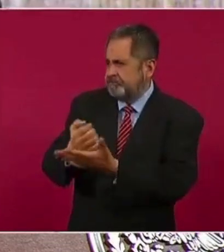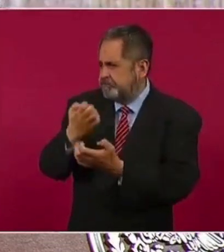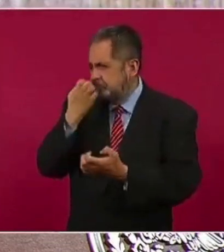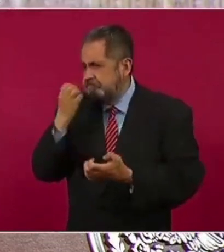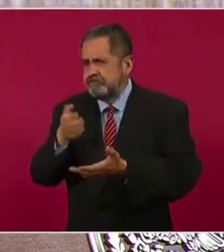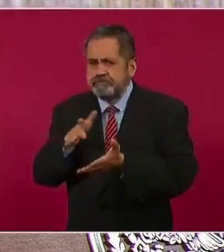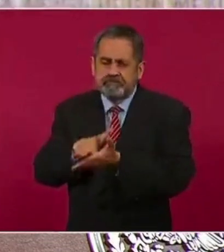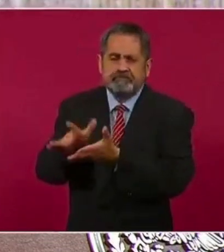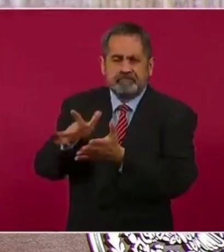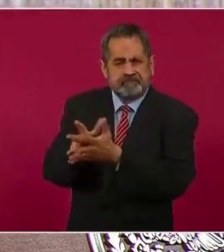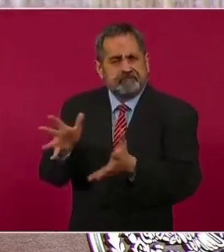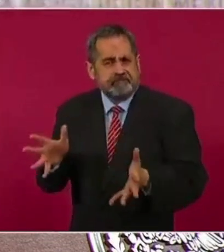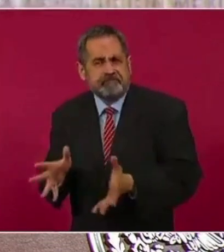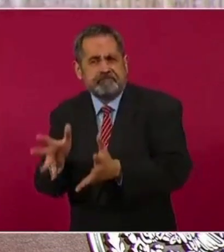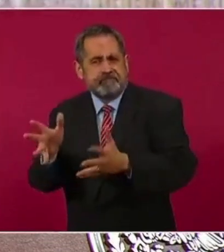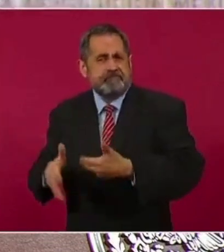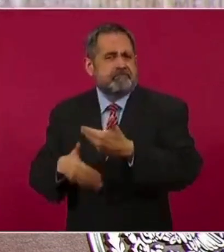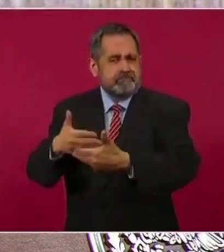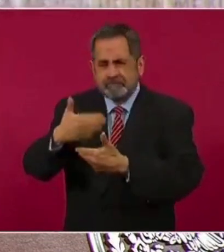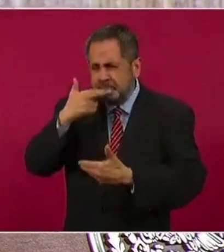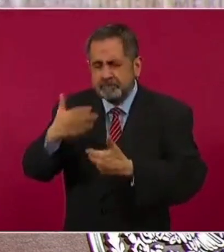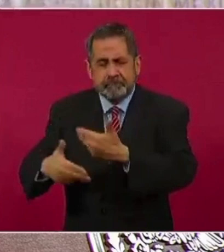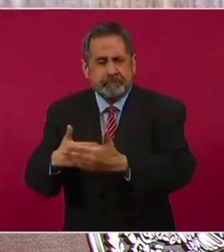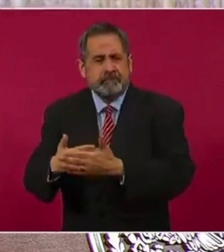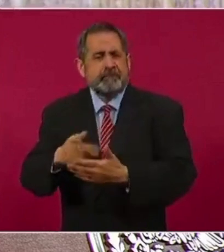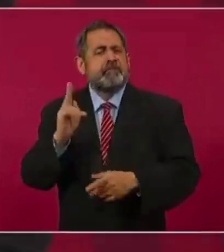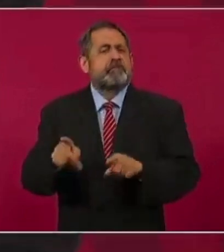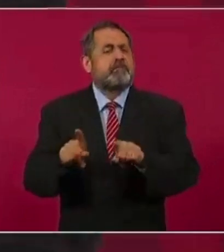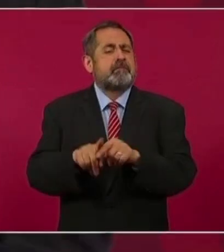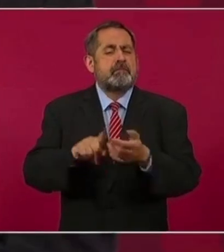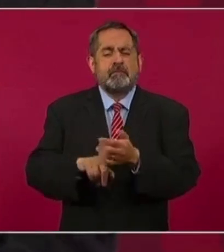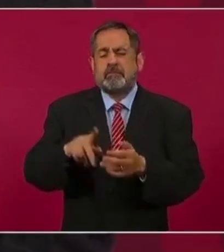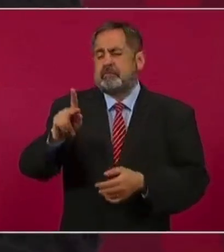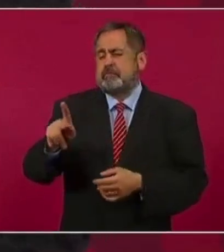de, como decía Pablo Freire,